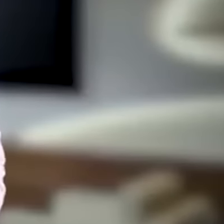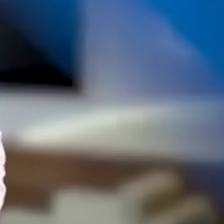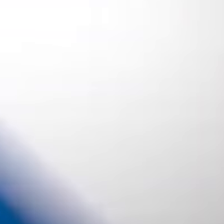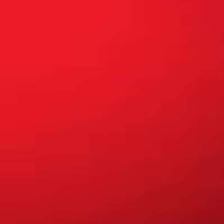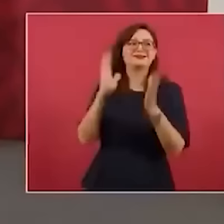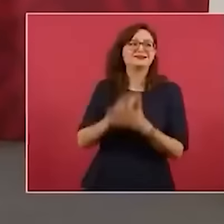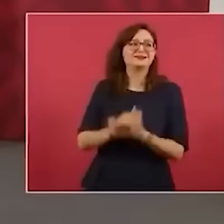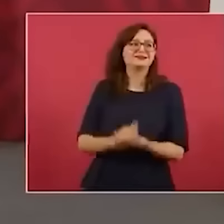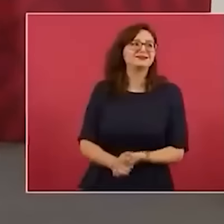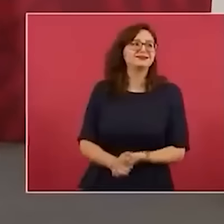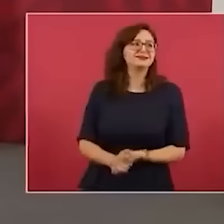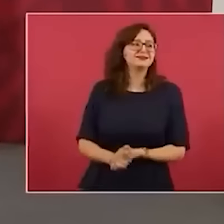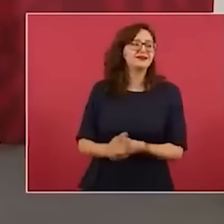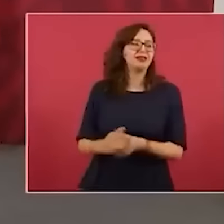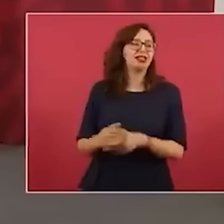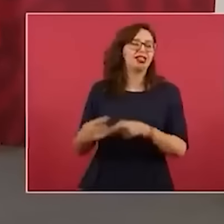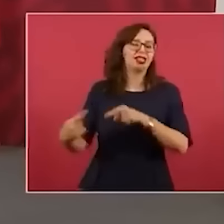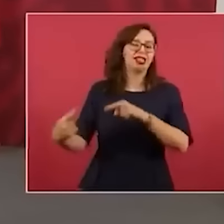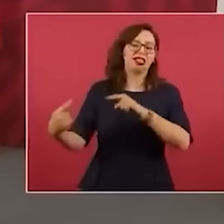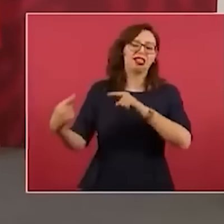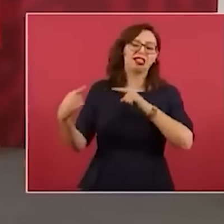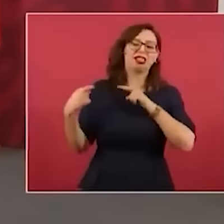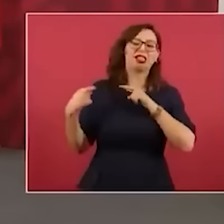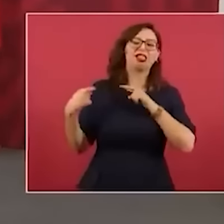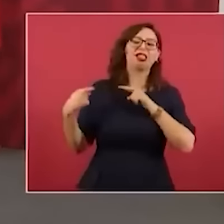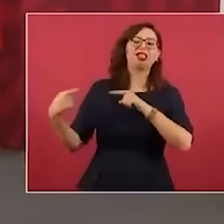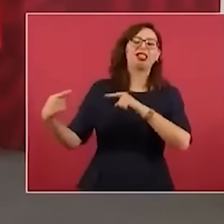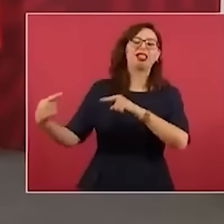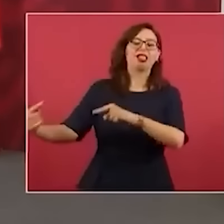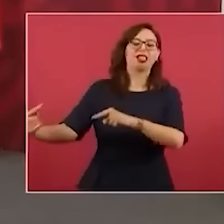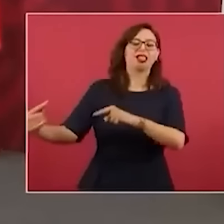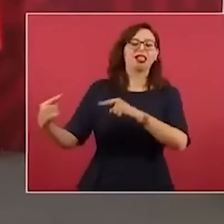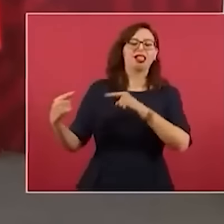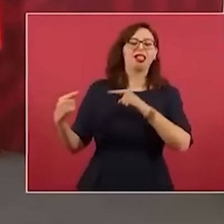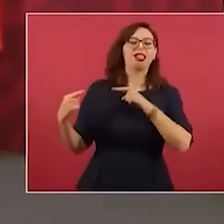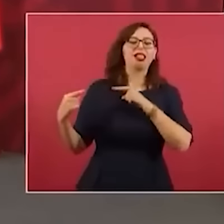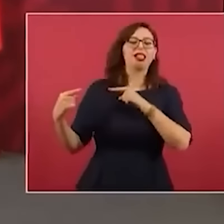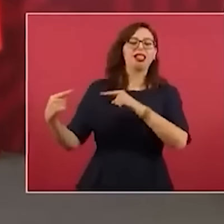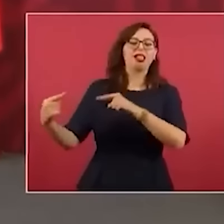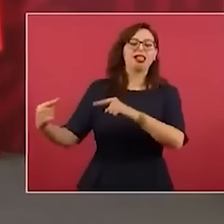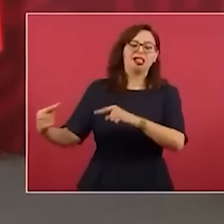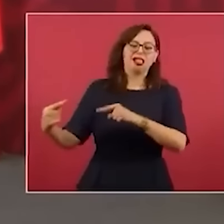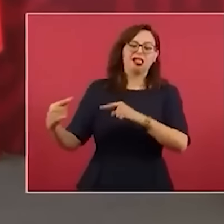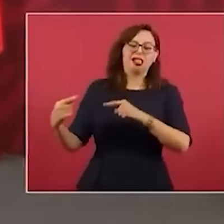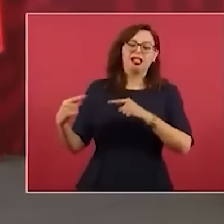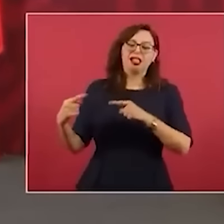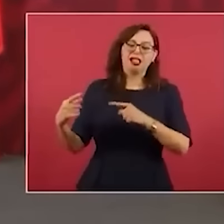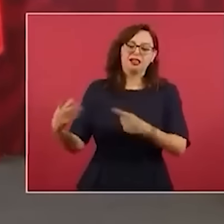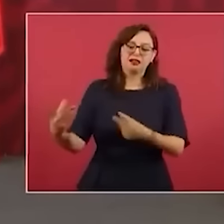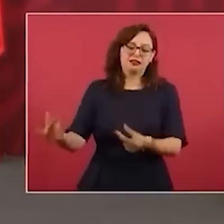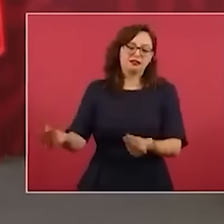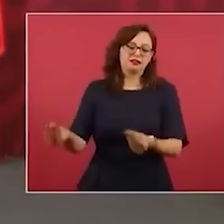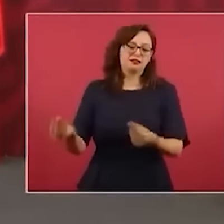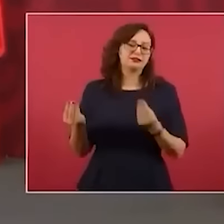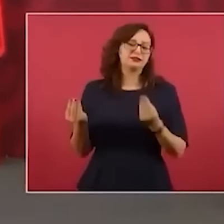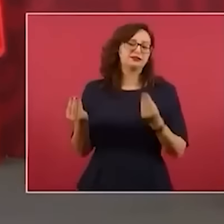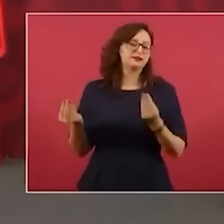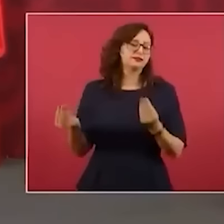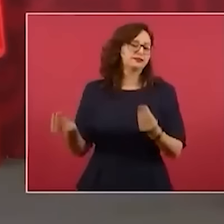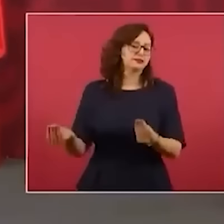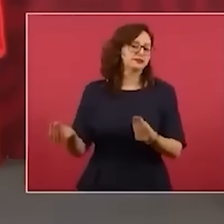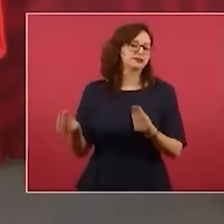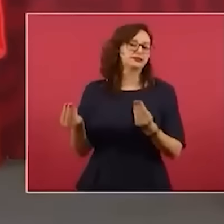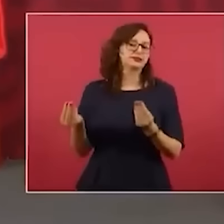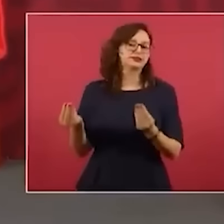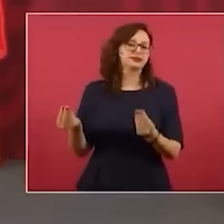enferma Hace unos días escuchamos a amlo diciendo que a las raki es como hitleriano aseguro que a